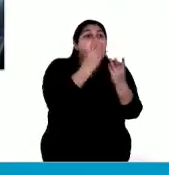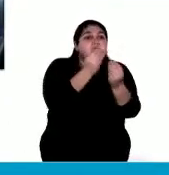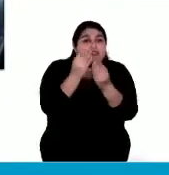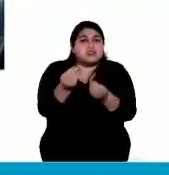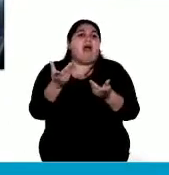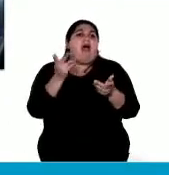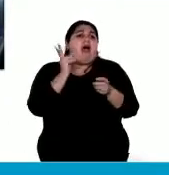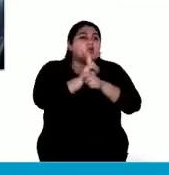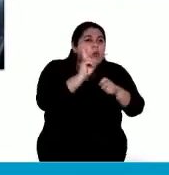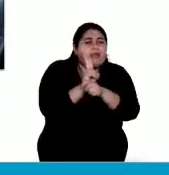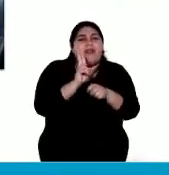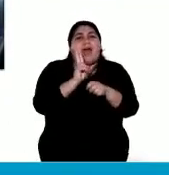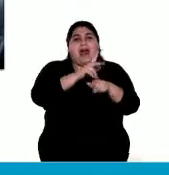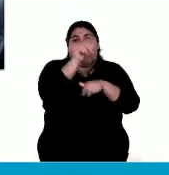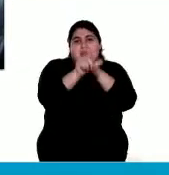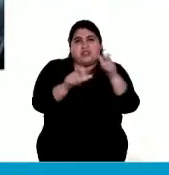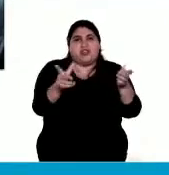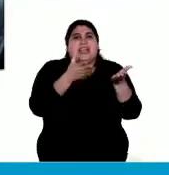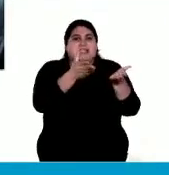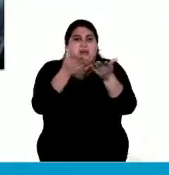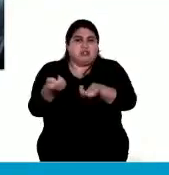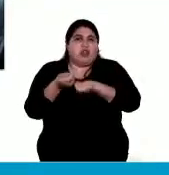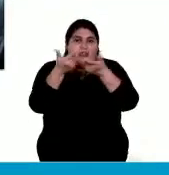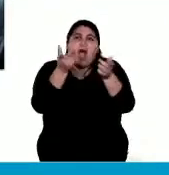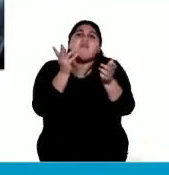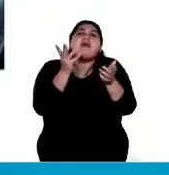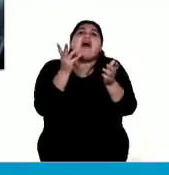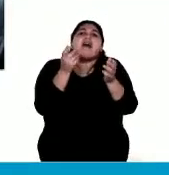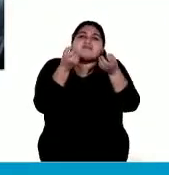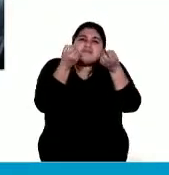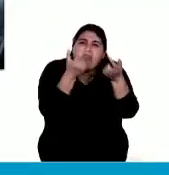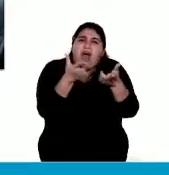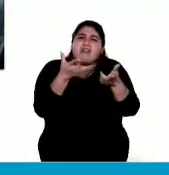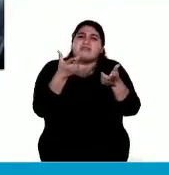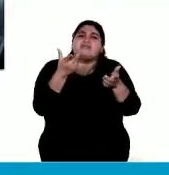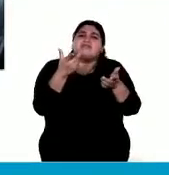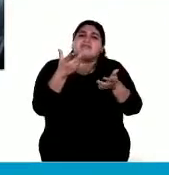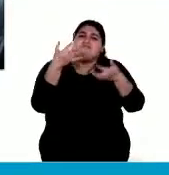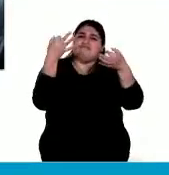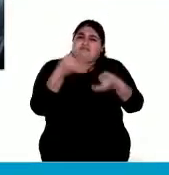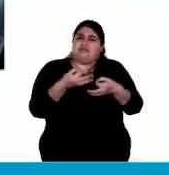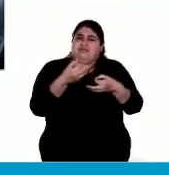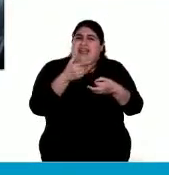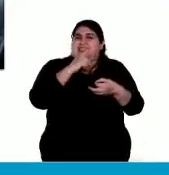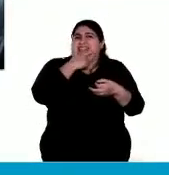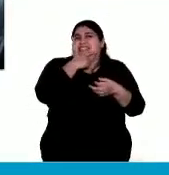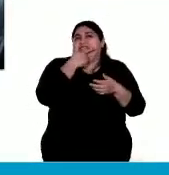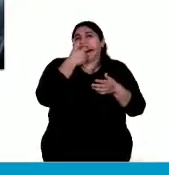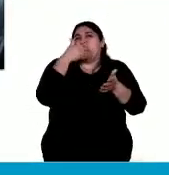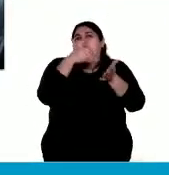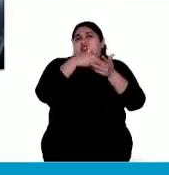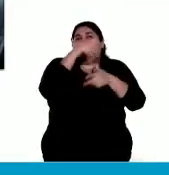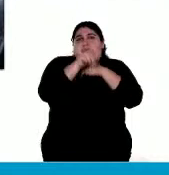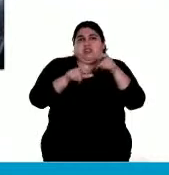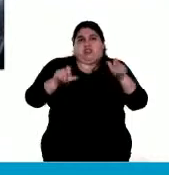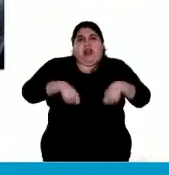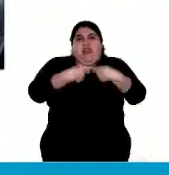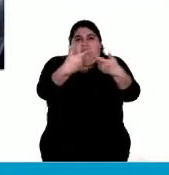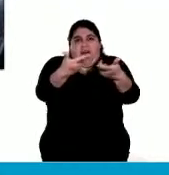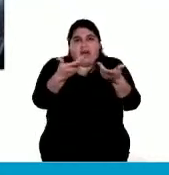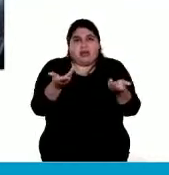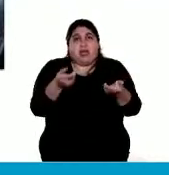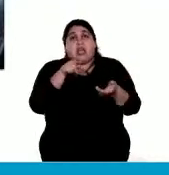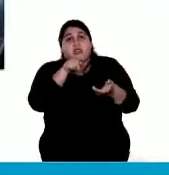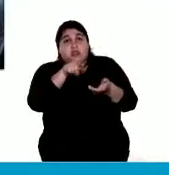los ciudadanos, para garantizar la seguridad de, insisto, 17 millones de bonaerenses. Y